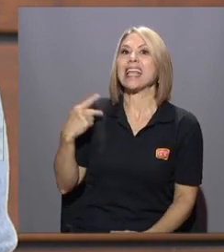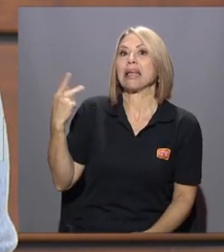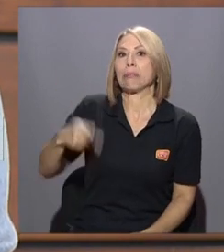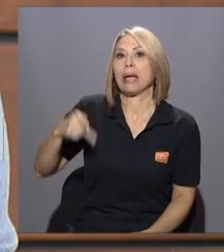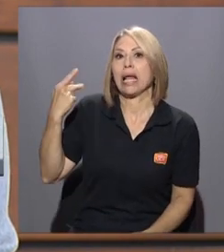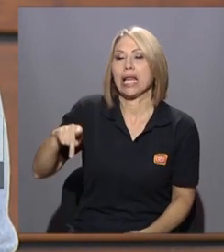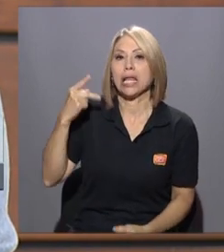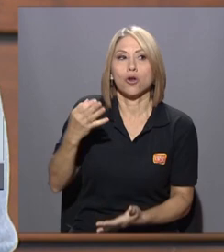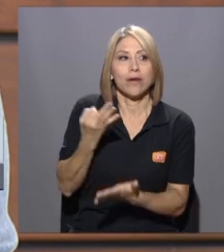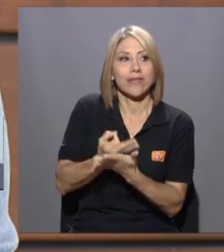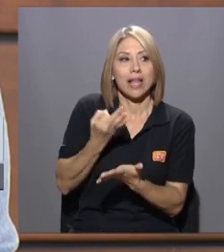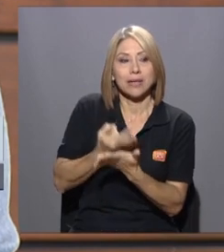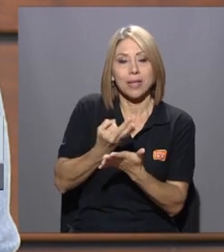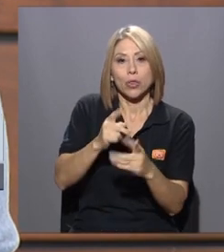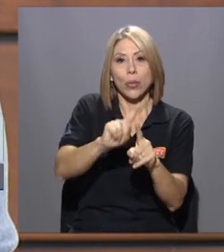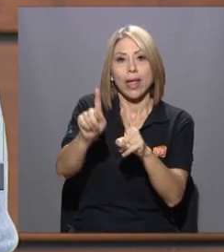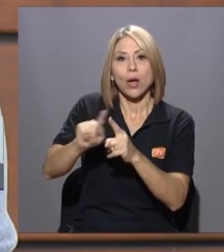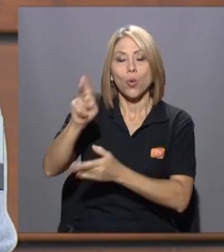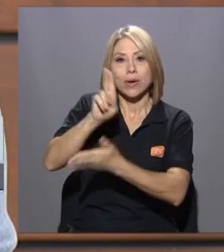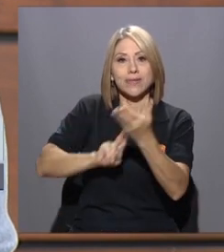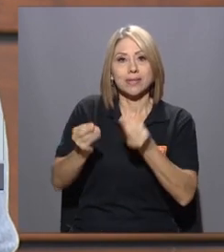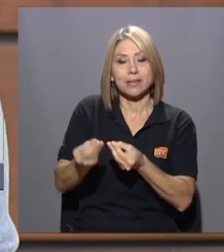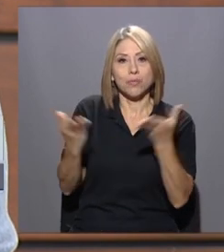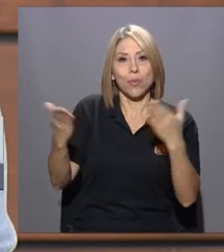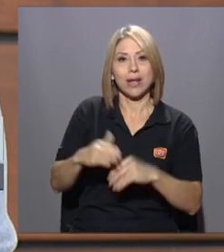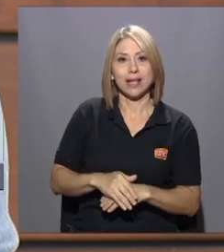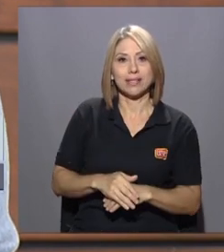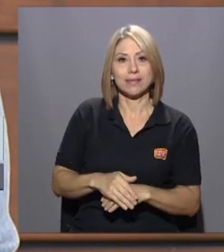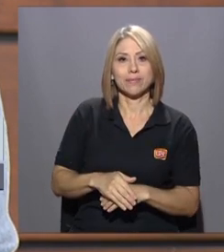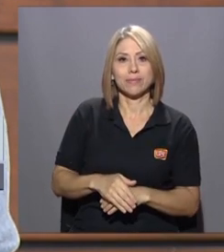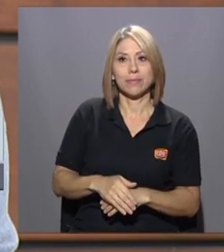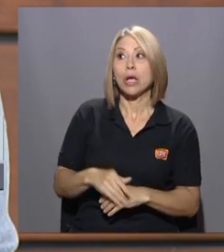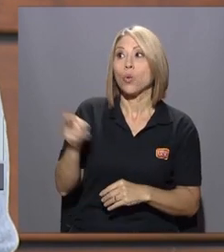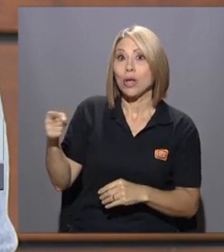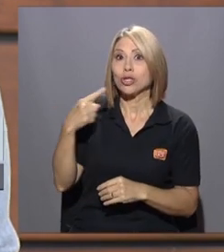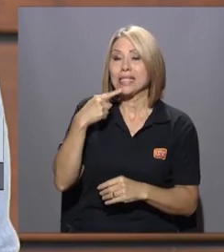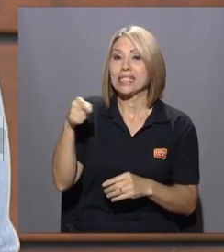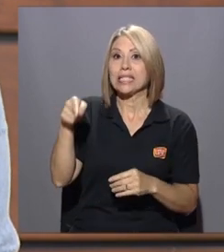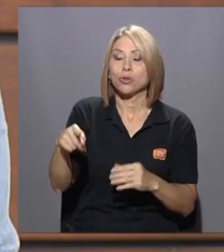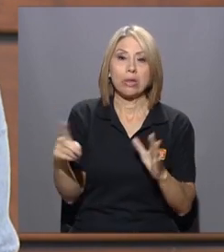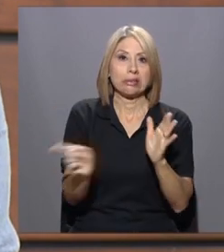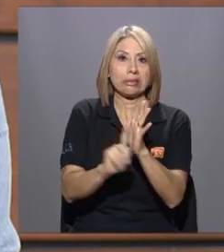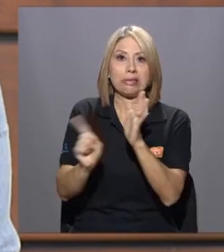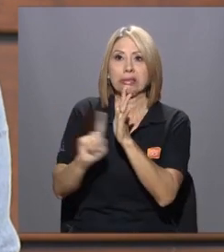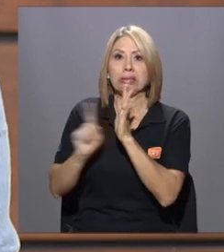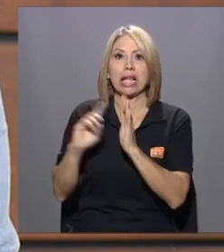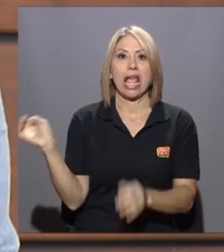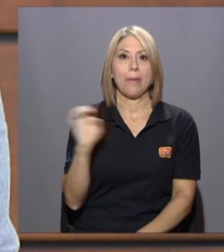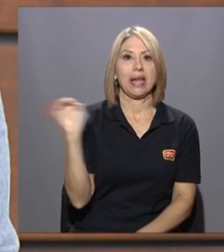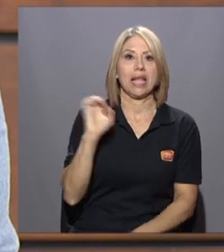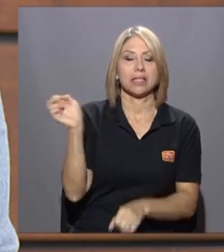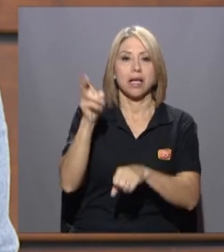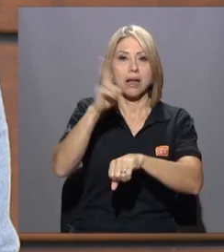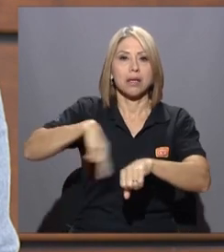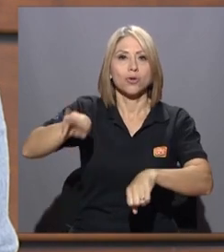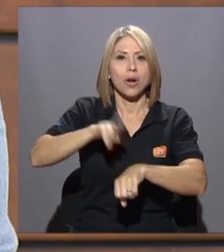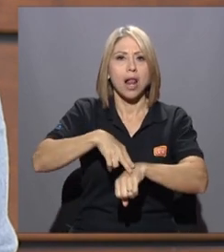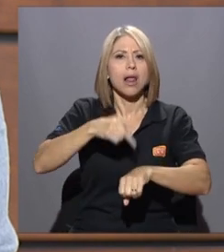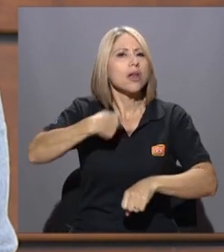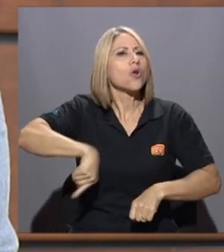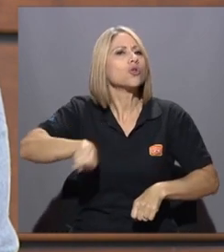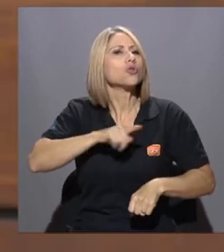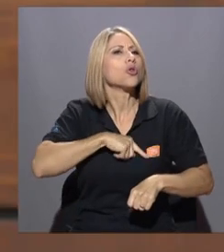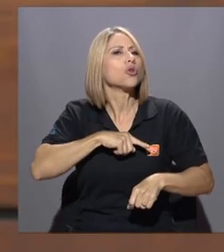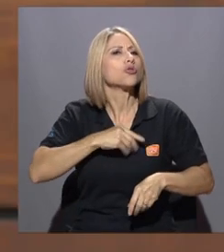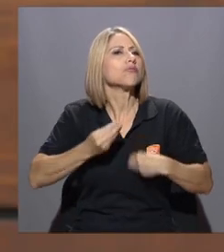las universidades públicas. Cuando se categoriza a ese nivel de emergencia nacional, ¿cómo podríamos hacer para